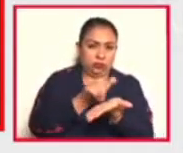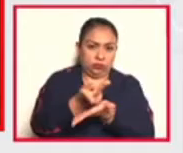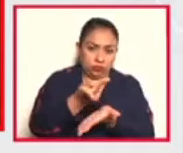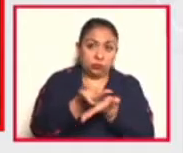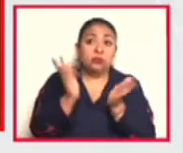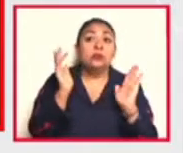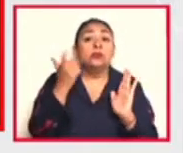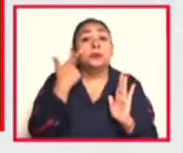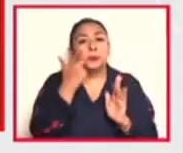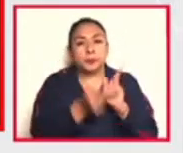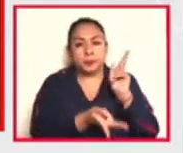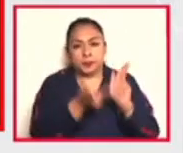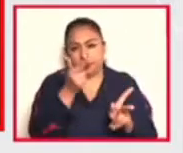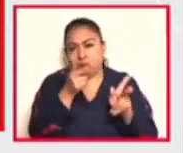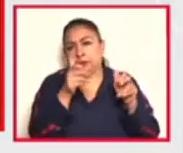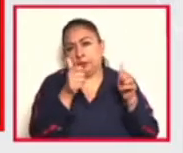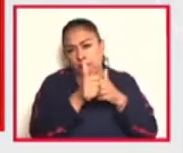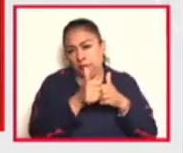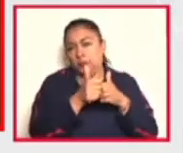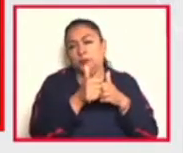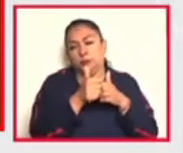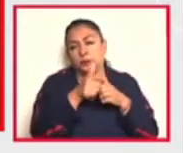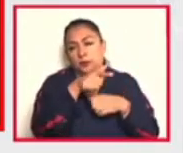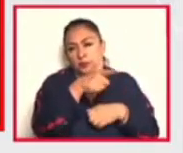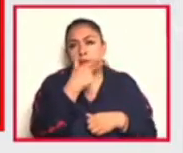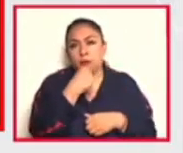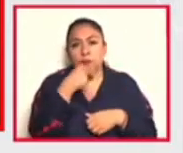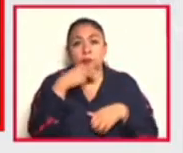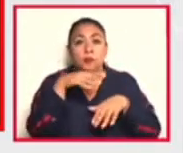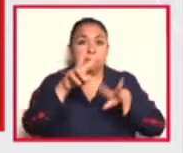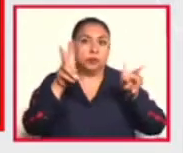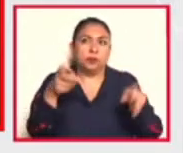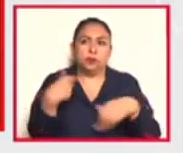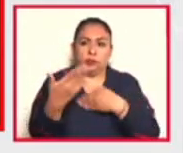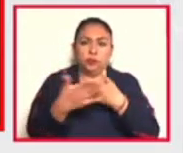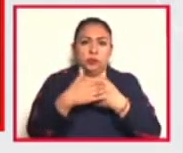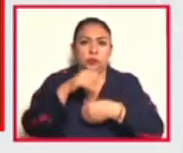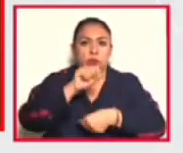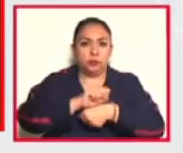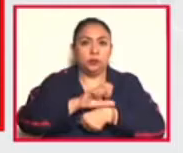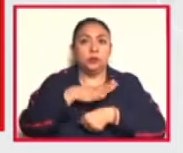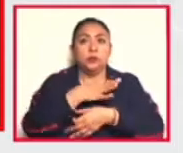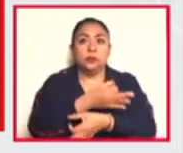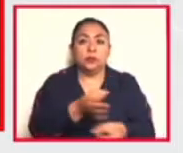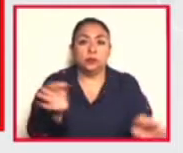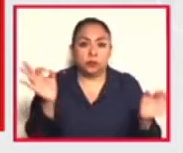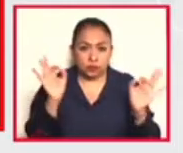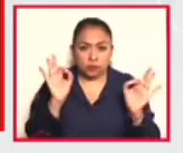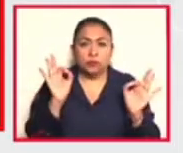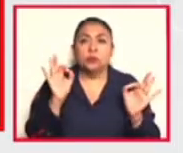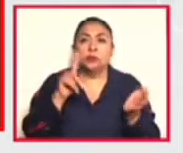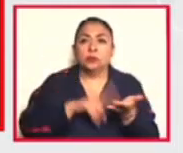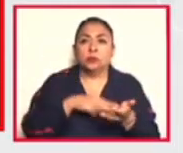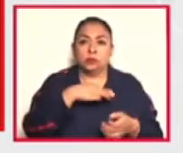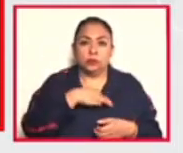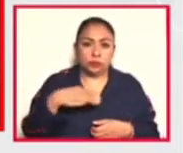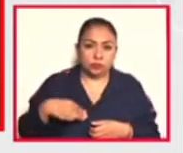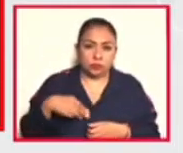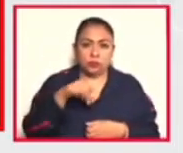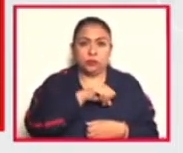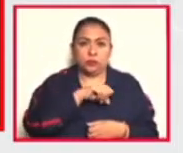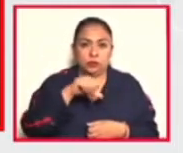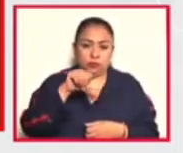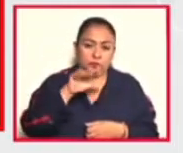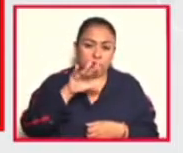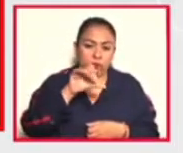al respecto con él sobre este tema justamente, que en unas semanas darán a conocer los miembros de la Academia de Artes y Ciencias